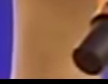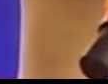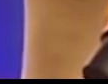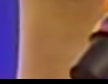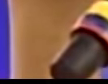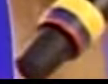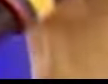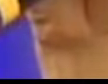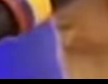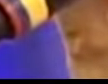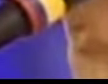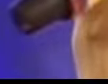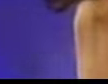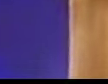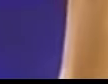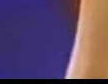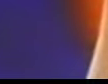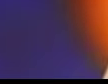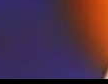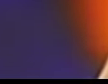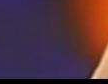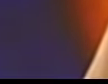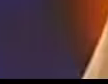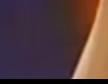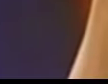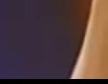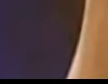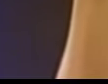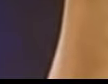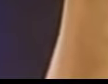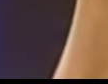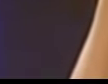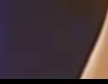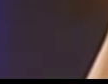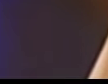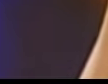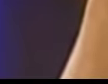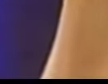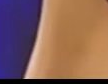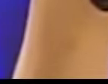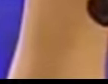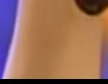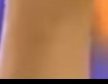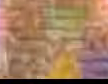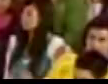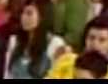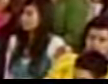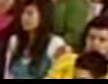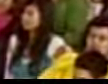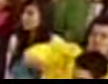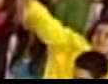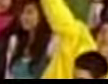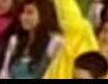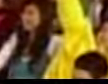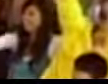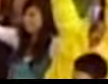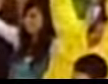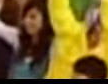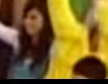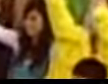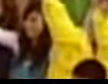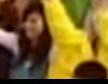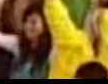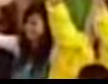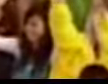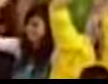Videos que no pasé, etc. Tenemos que hacer ese esfuerzo. Demasiado. Hasta las 2 de la tarde. Pero pese a eso, pese a la lluvia, miles de personas aquí presentes. Dios